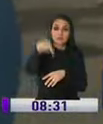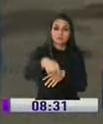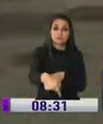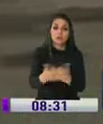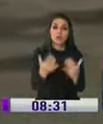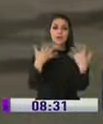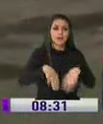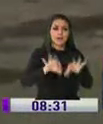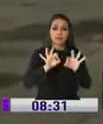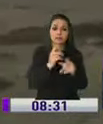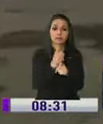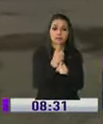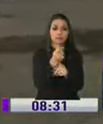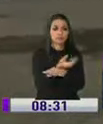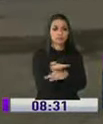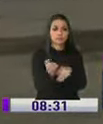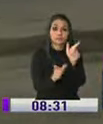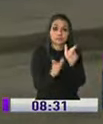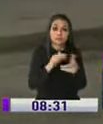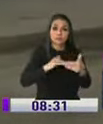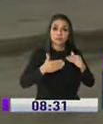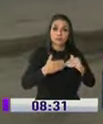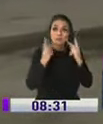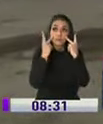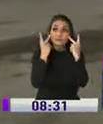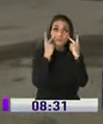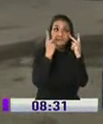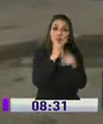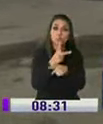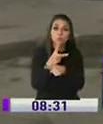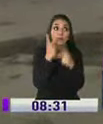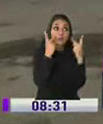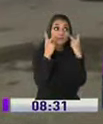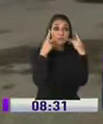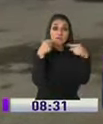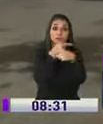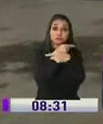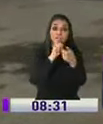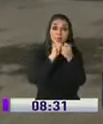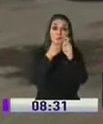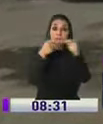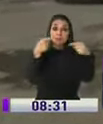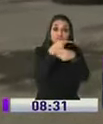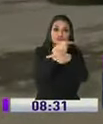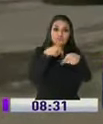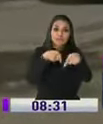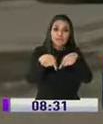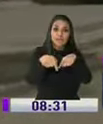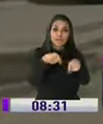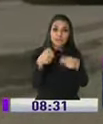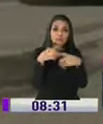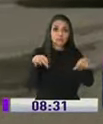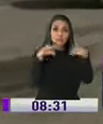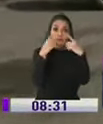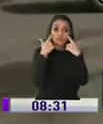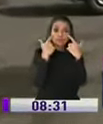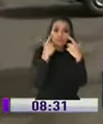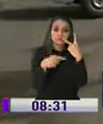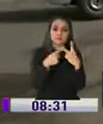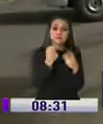se recomienda a la comunidad que tenga muy en cuenta los cambios de sentido. Y los trabajos